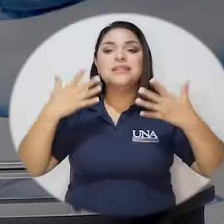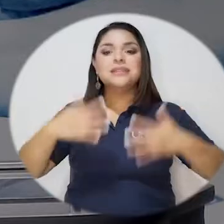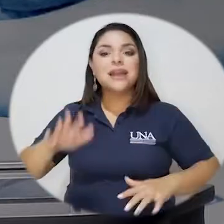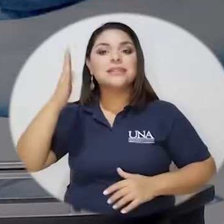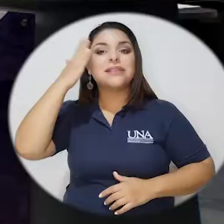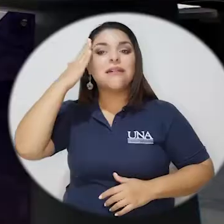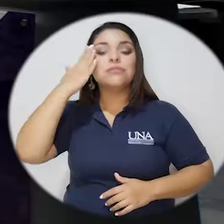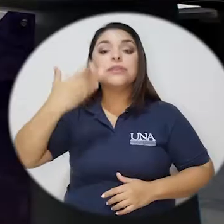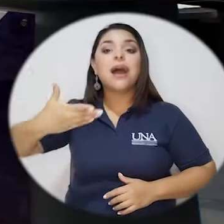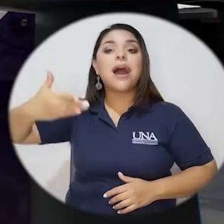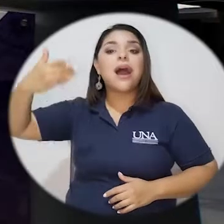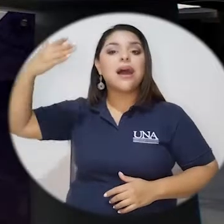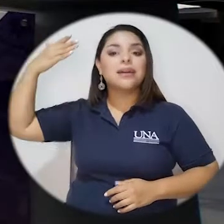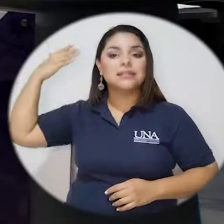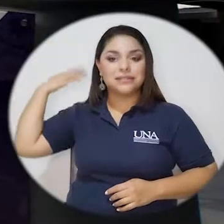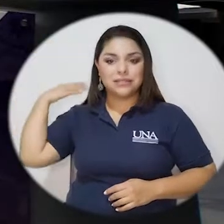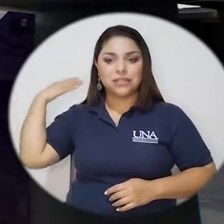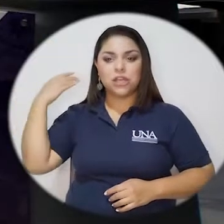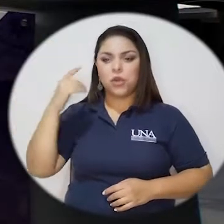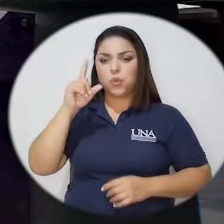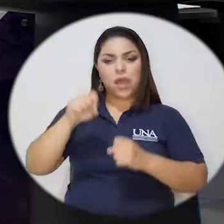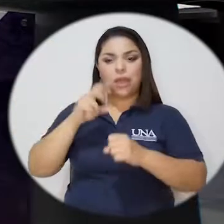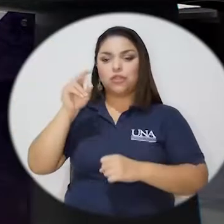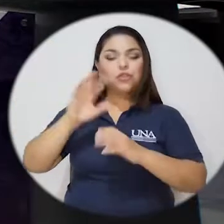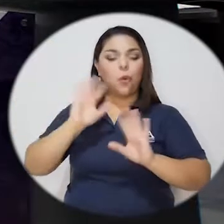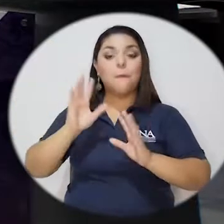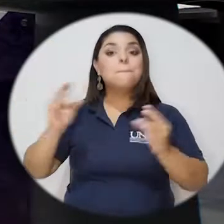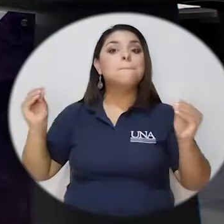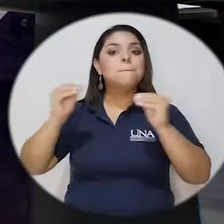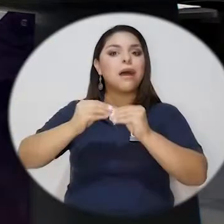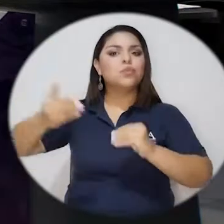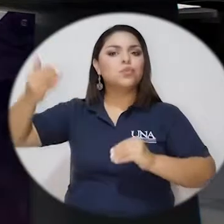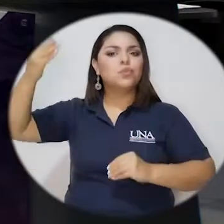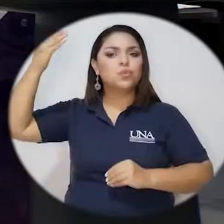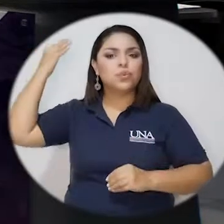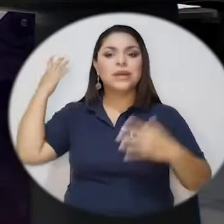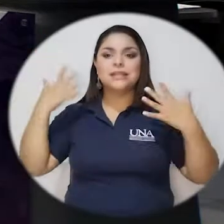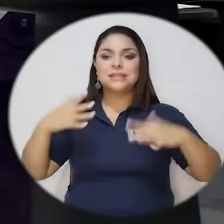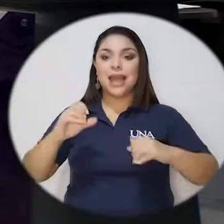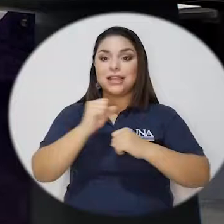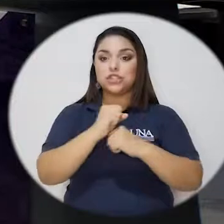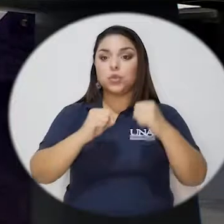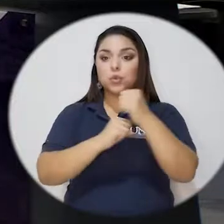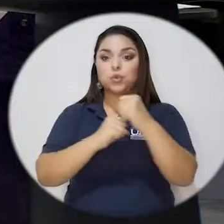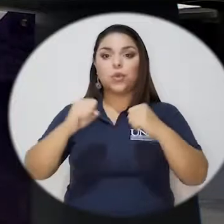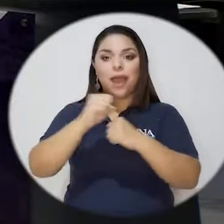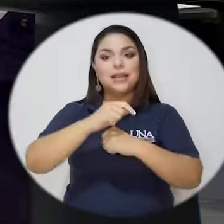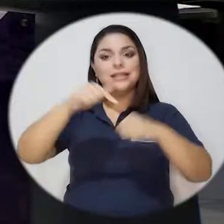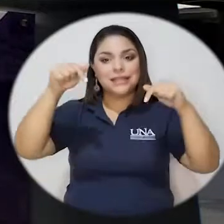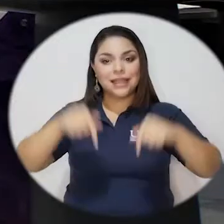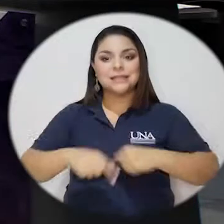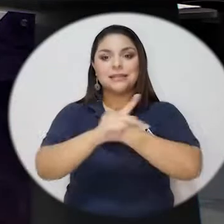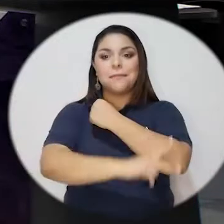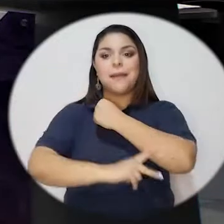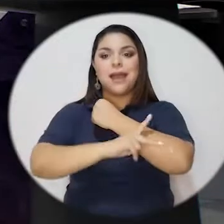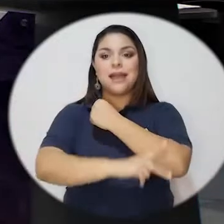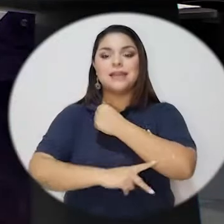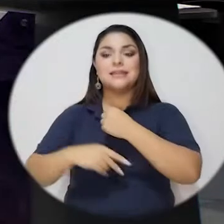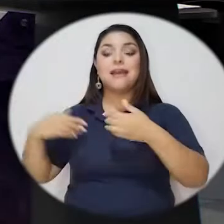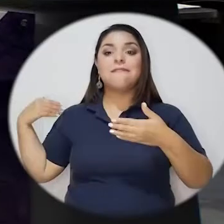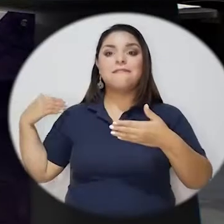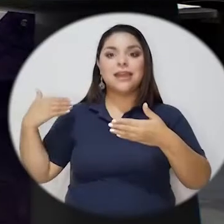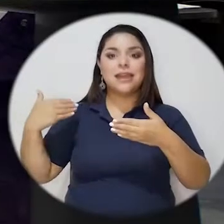antes, y no estamos hablando de un año ni dos, estamos hablando ya de casi problemas que ya son casi estructurales en este país, venimos